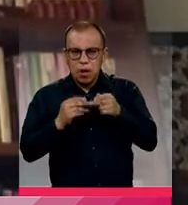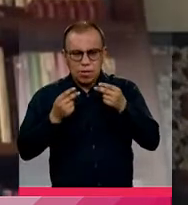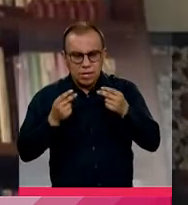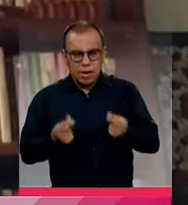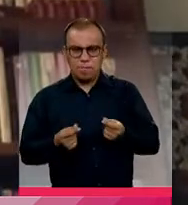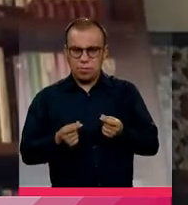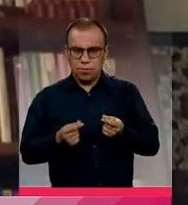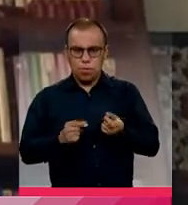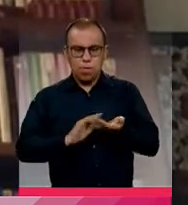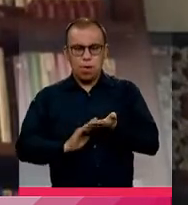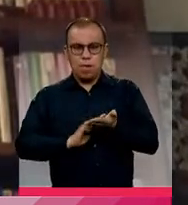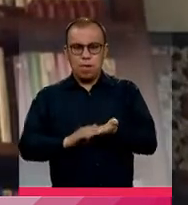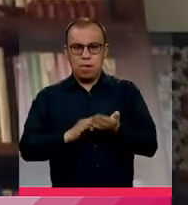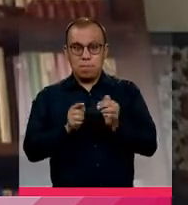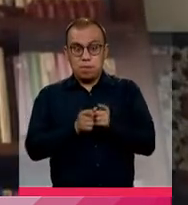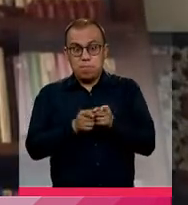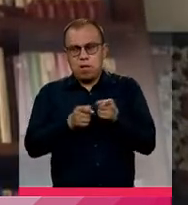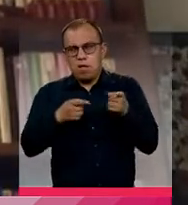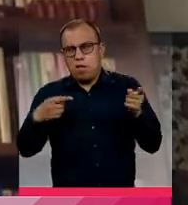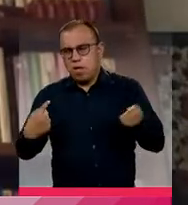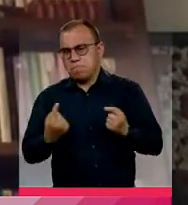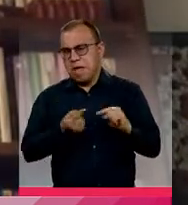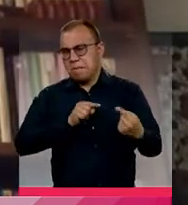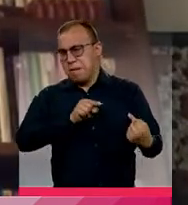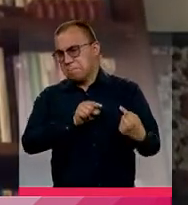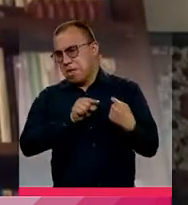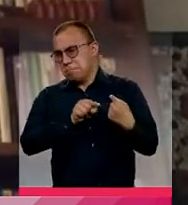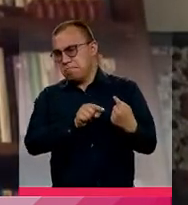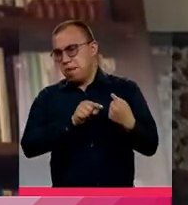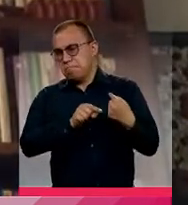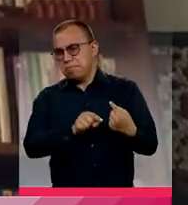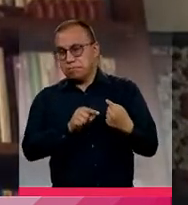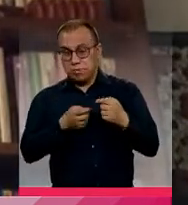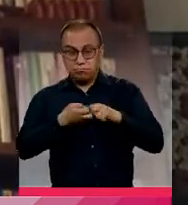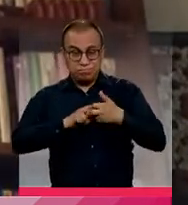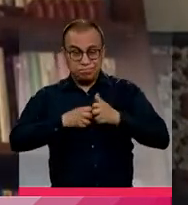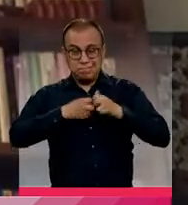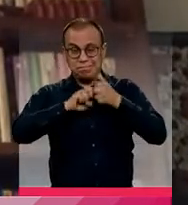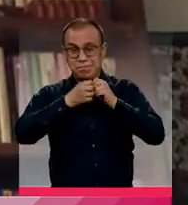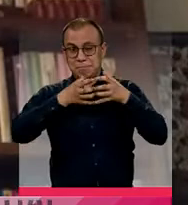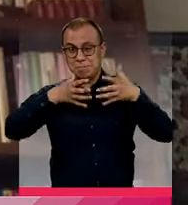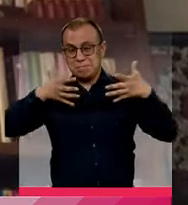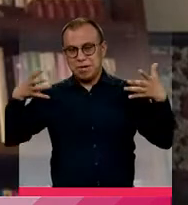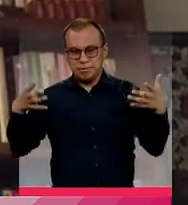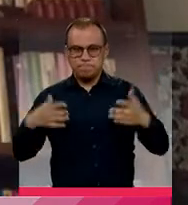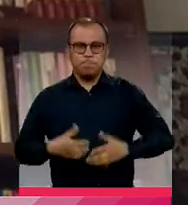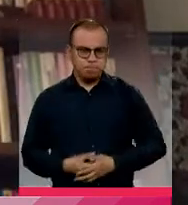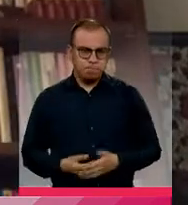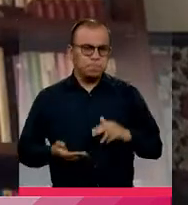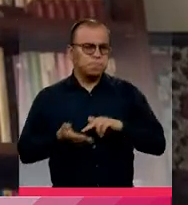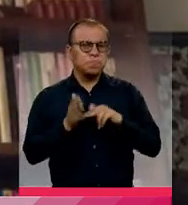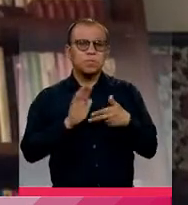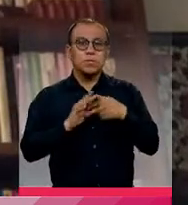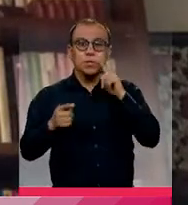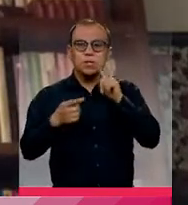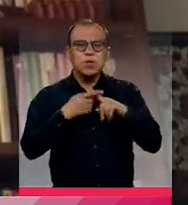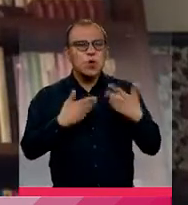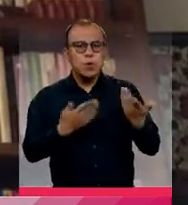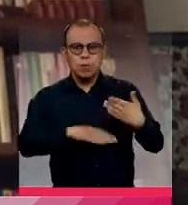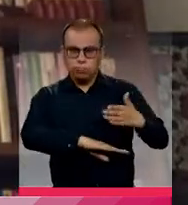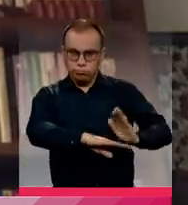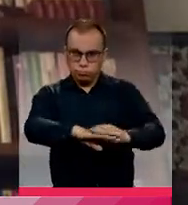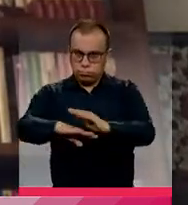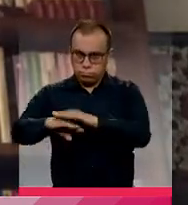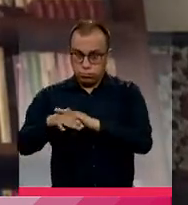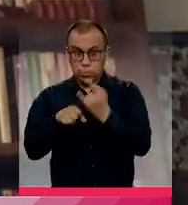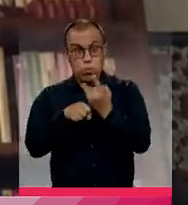arreglo que una disputa larga que finalmente generan muchos más problemas y en este sentido invitamos a todos los ciudadanos